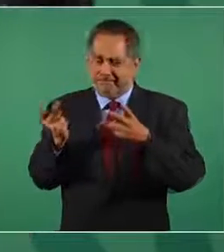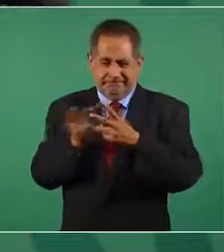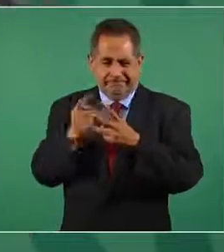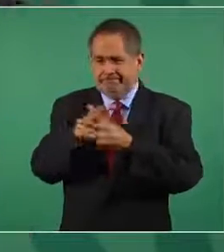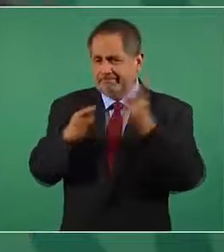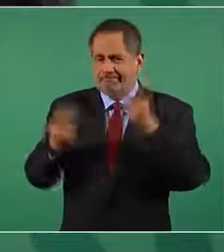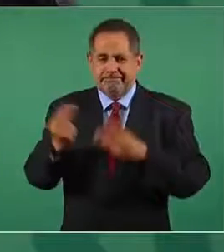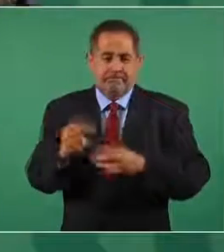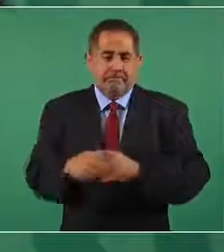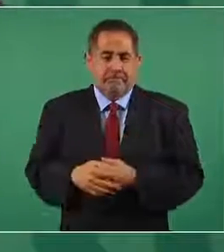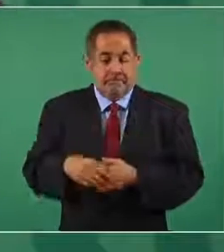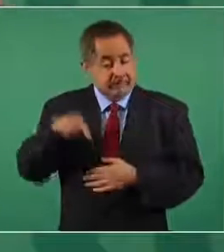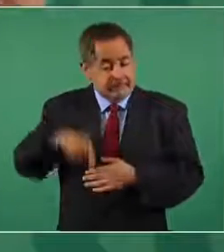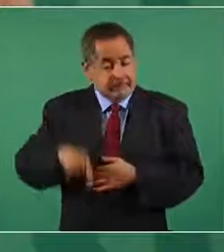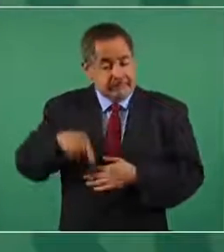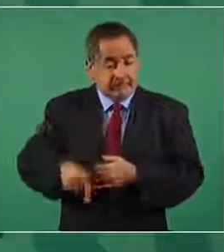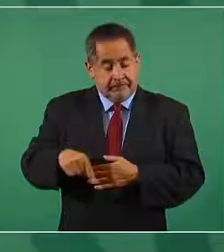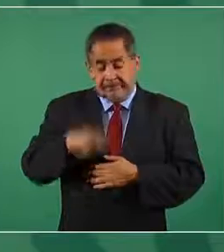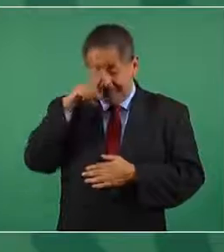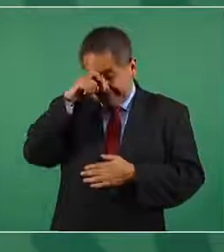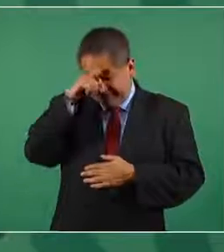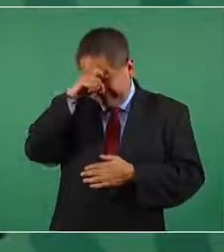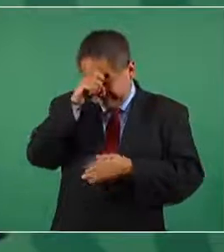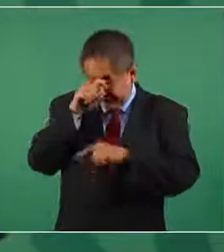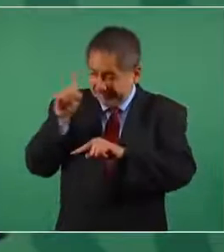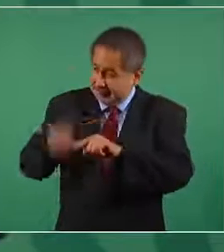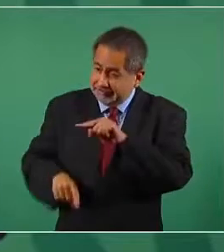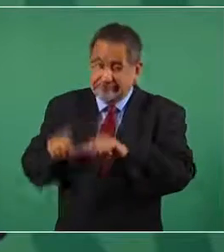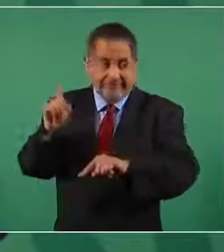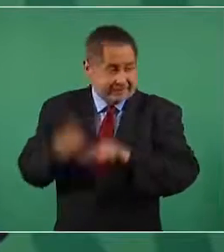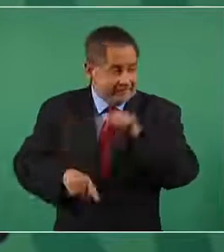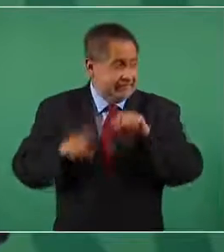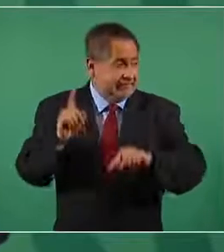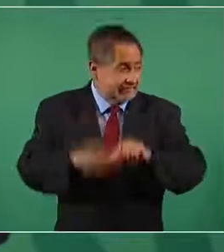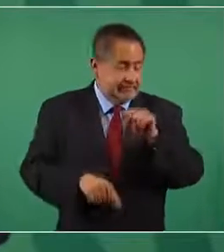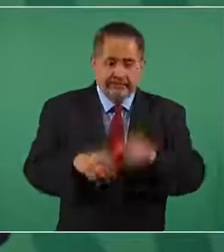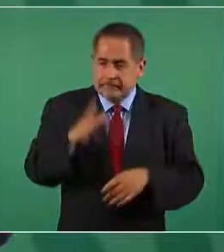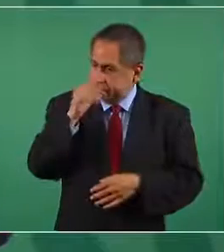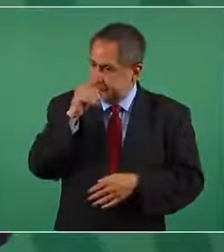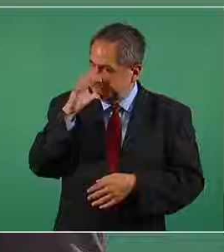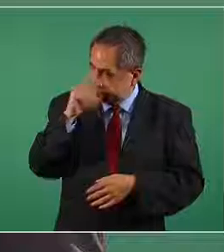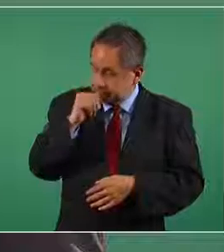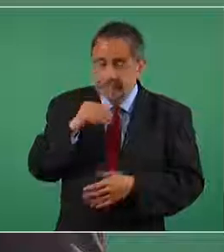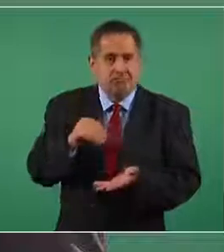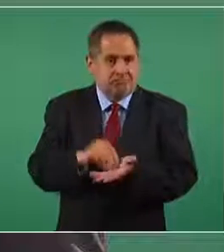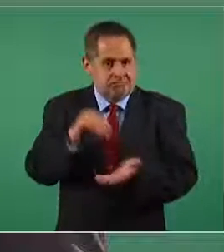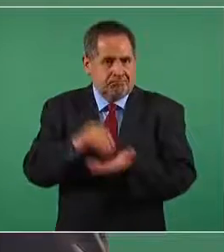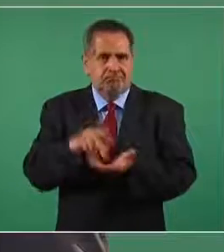Aquí cuánto nos ha costado y todavía no terminamos de limpiar.